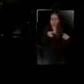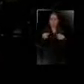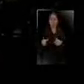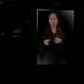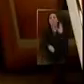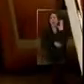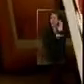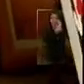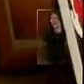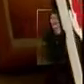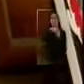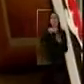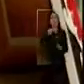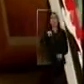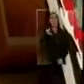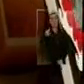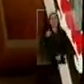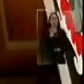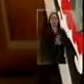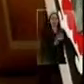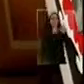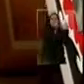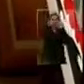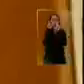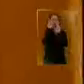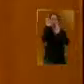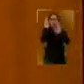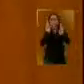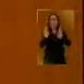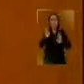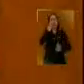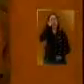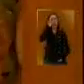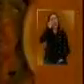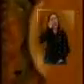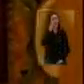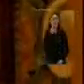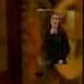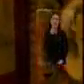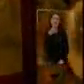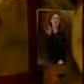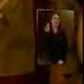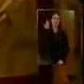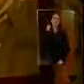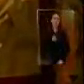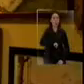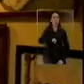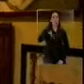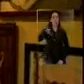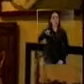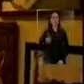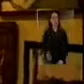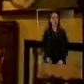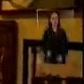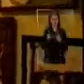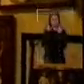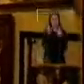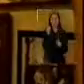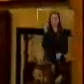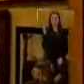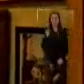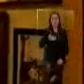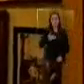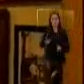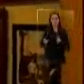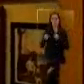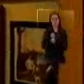En su departamento, Mónica atesora decenas de fotografías con recuerdos de una vida de la que se siente orgullosa. Esa foto es mi